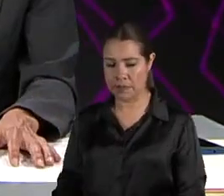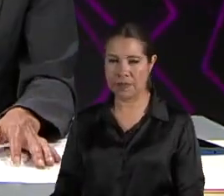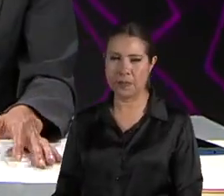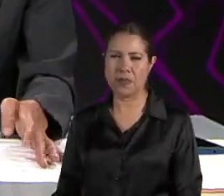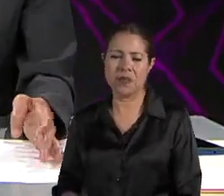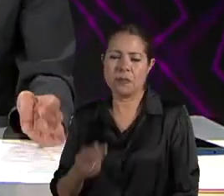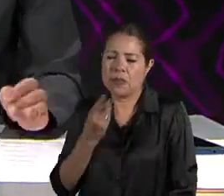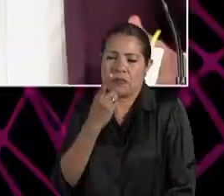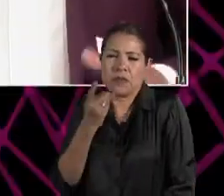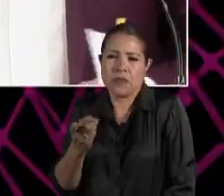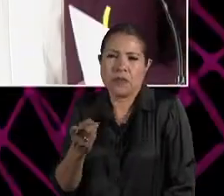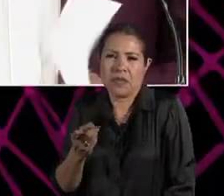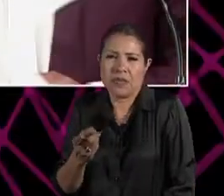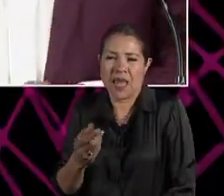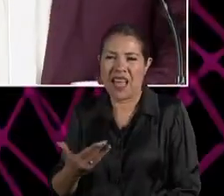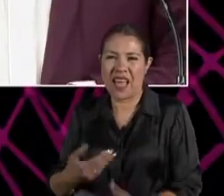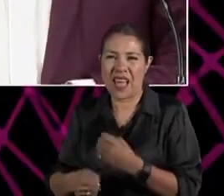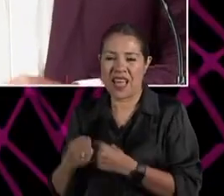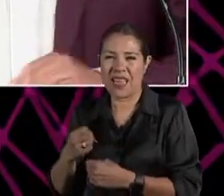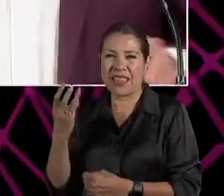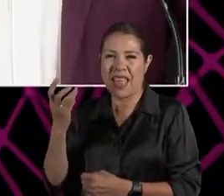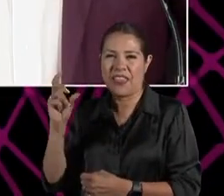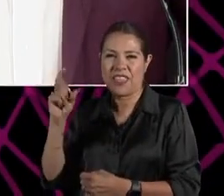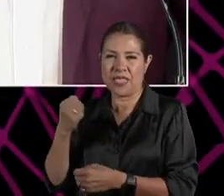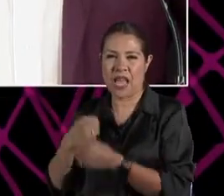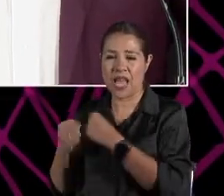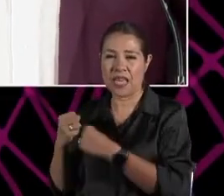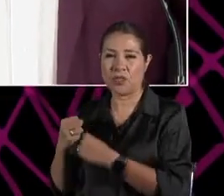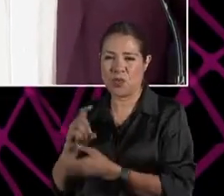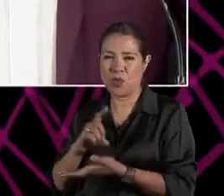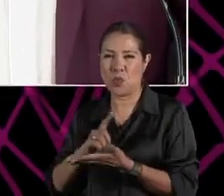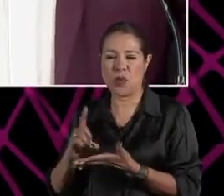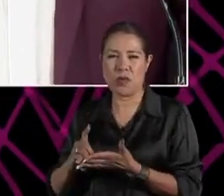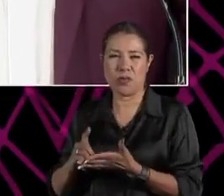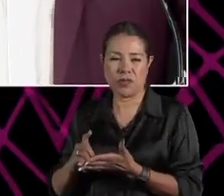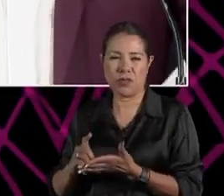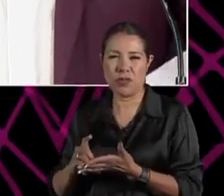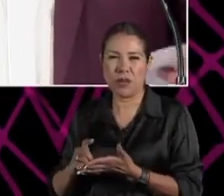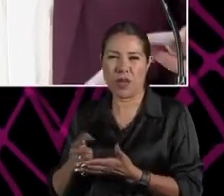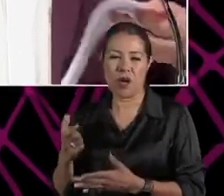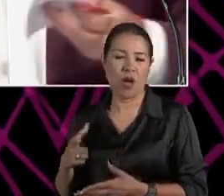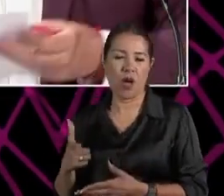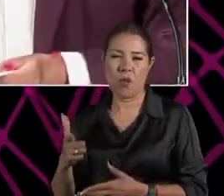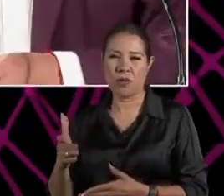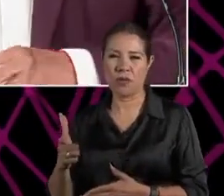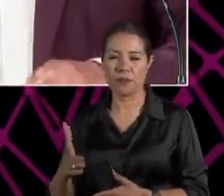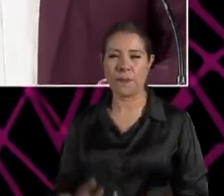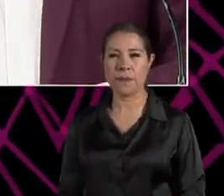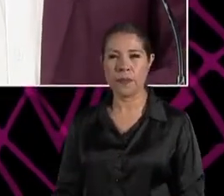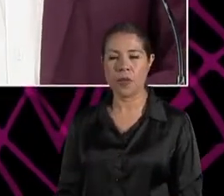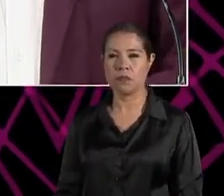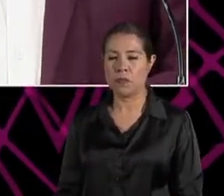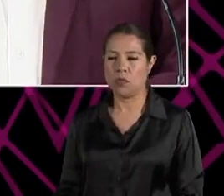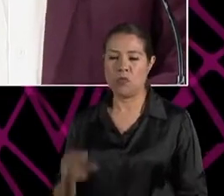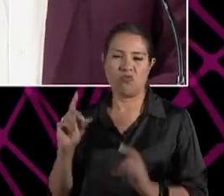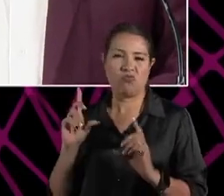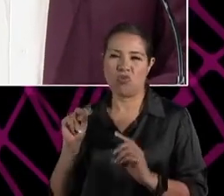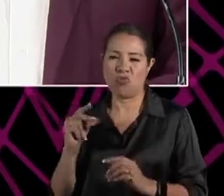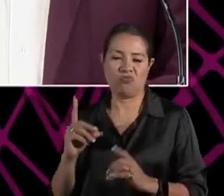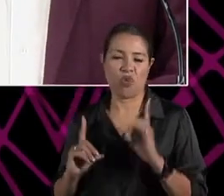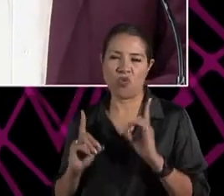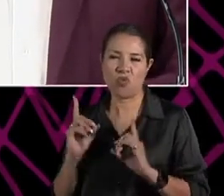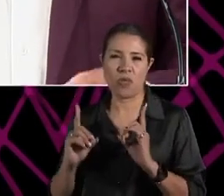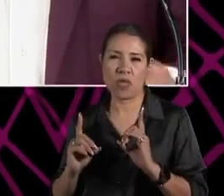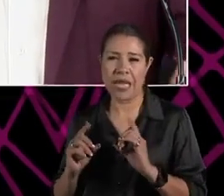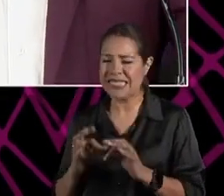más comentar que este decreto tiene cerca de 30 años, es un derecho que le corresponde a Guanajuato. Indudablemente